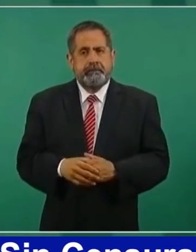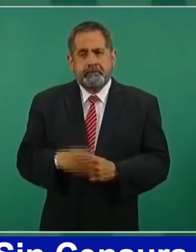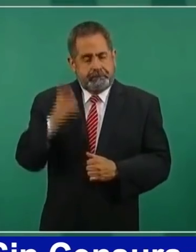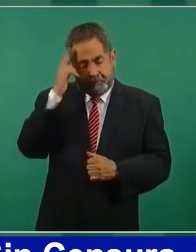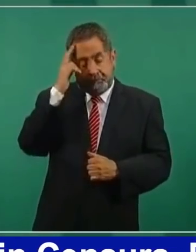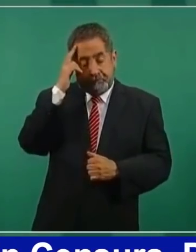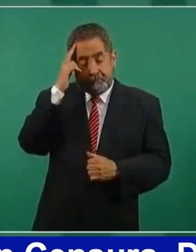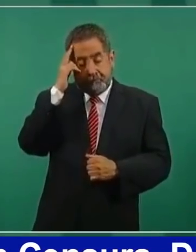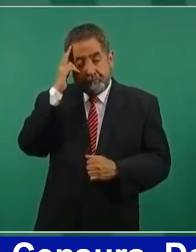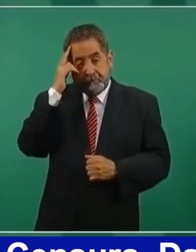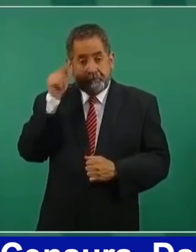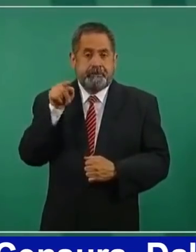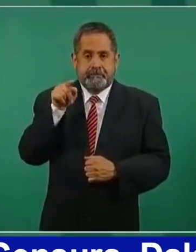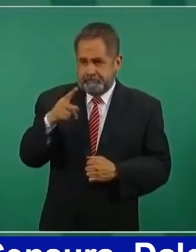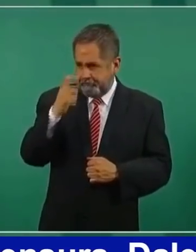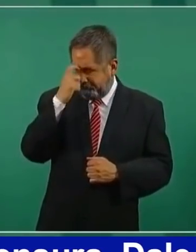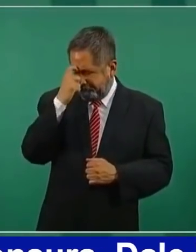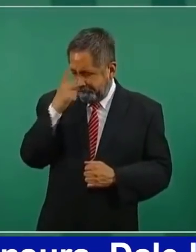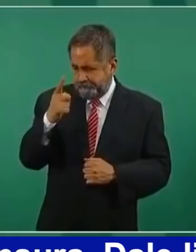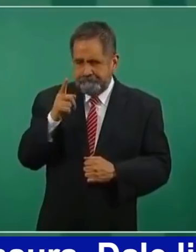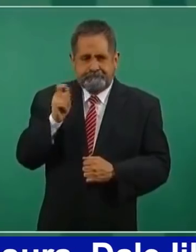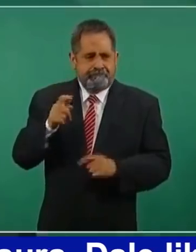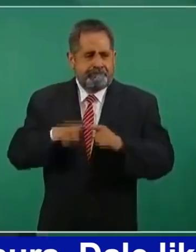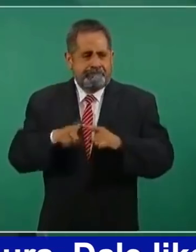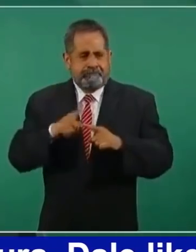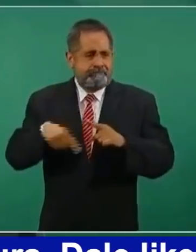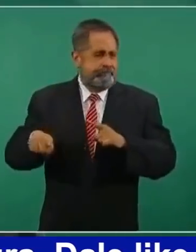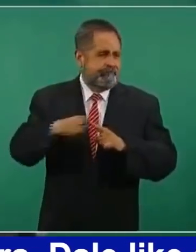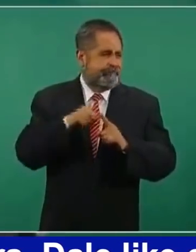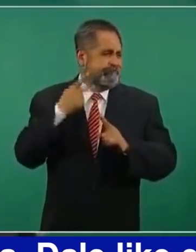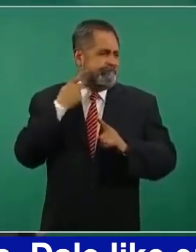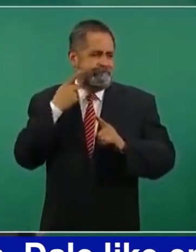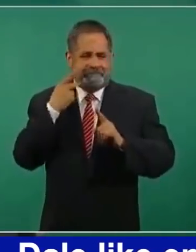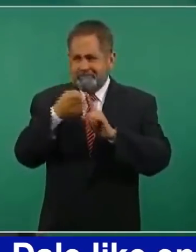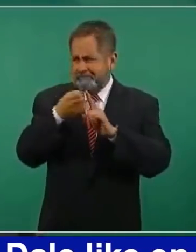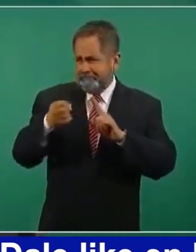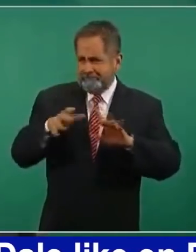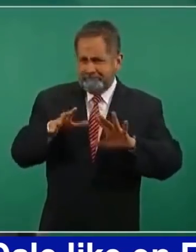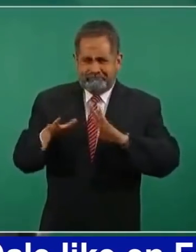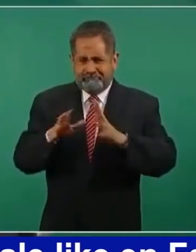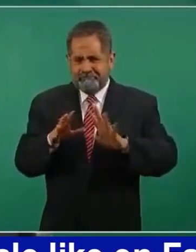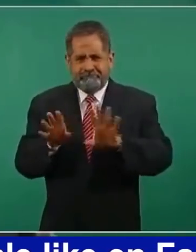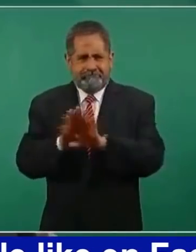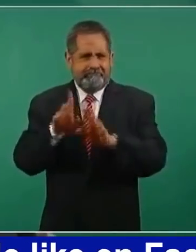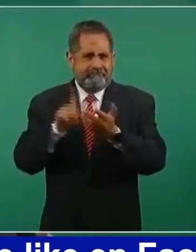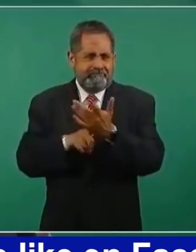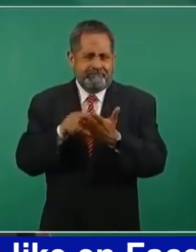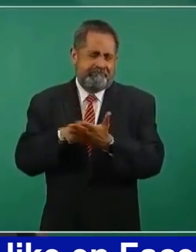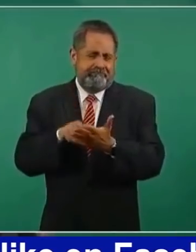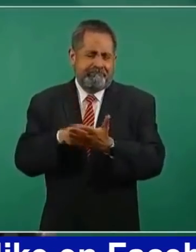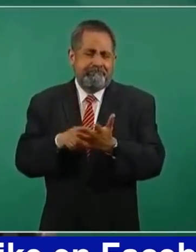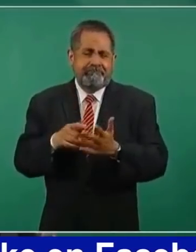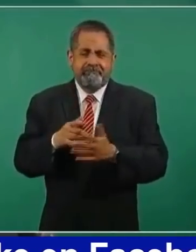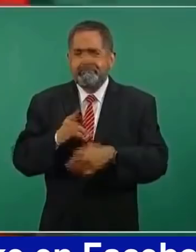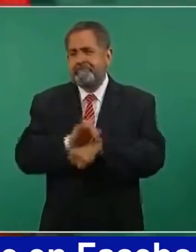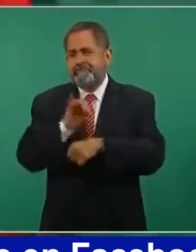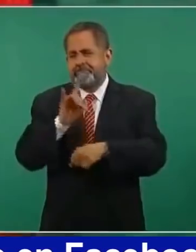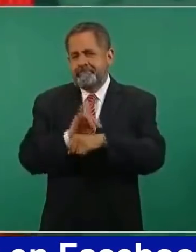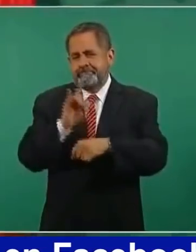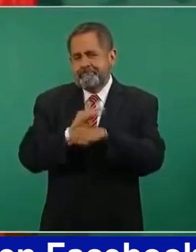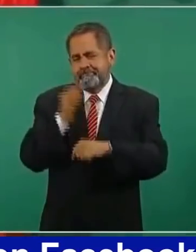Porfirio fue el que creó todo el sistema político sustentado en la